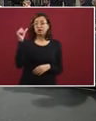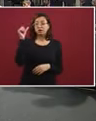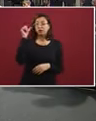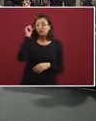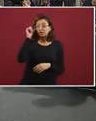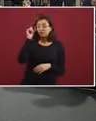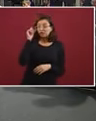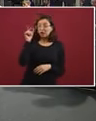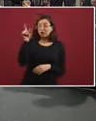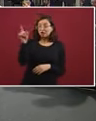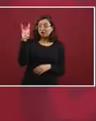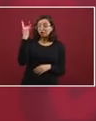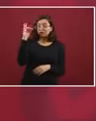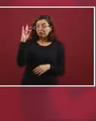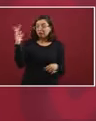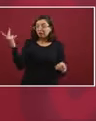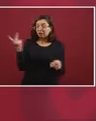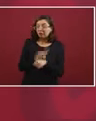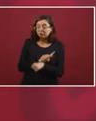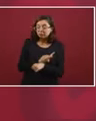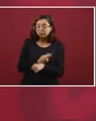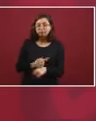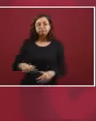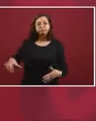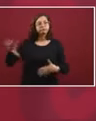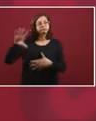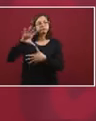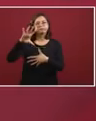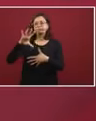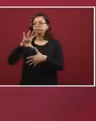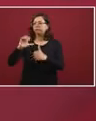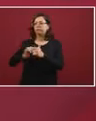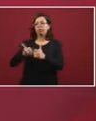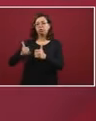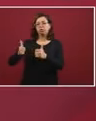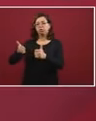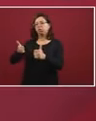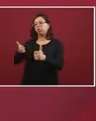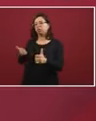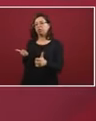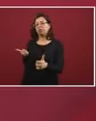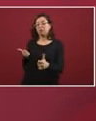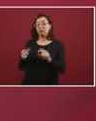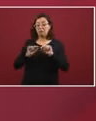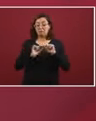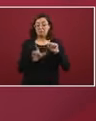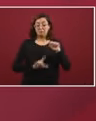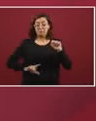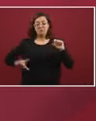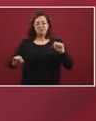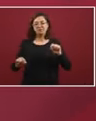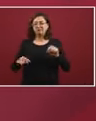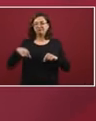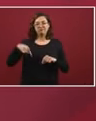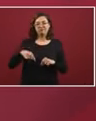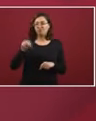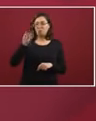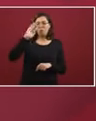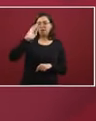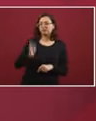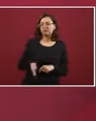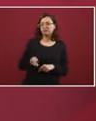continente. Y México tiene como democracia vigorosa que hacer valer su voz y defender